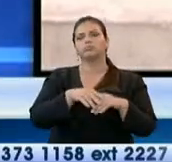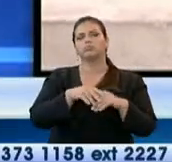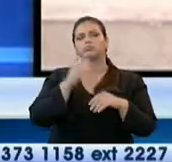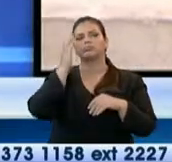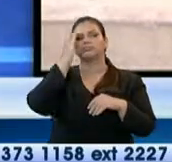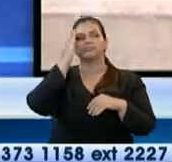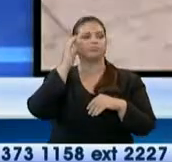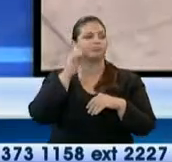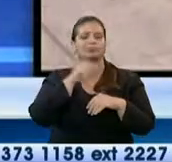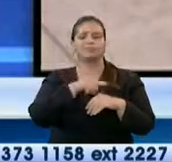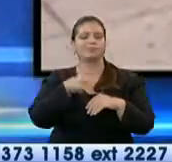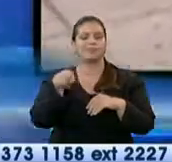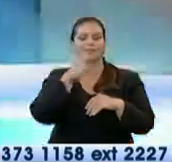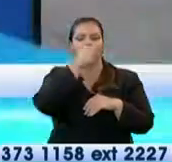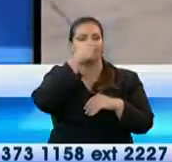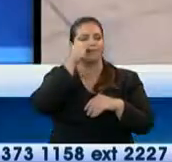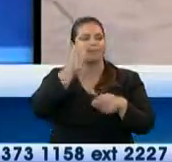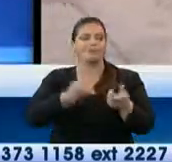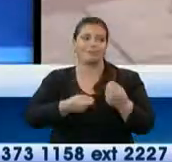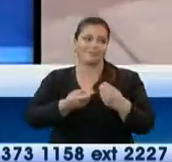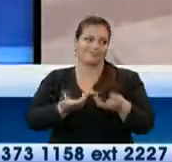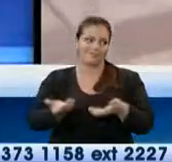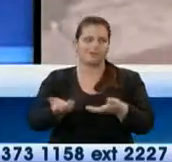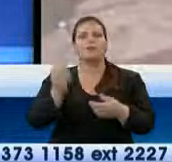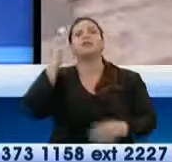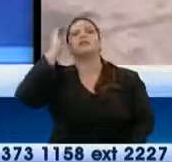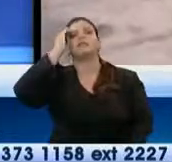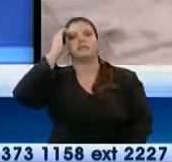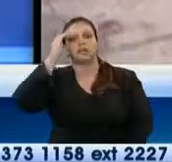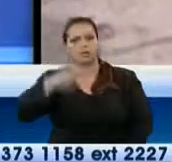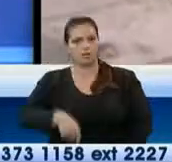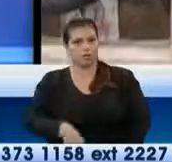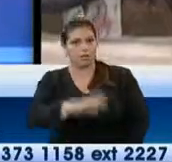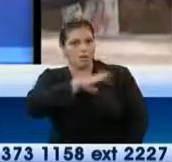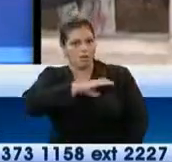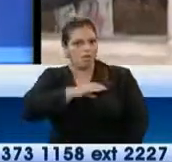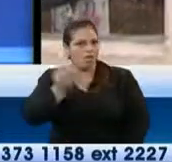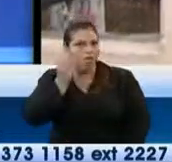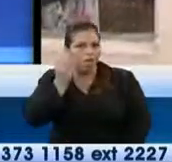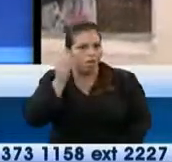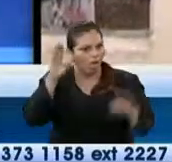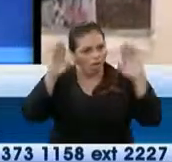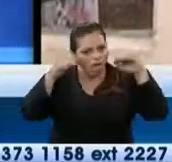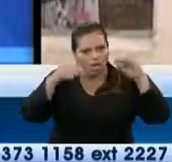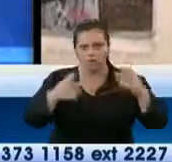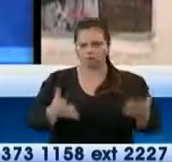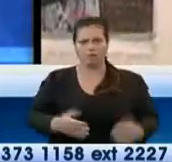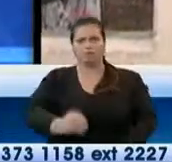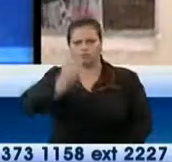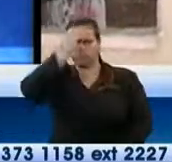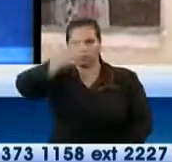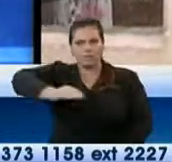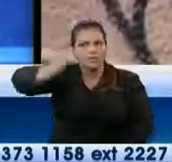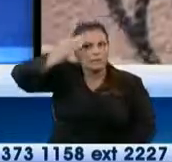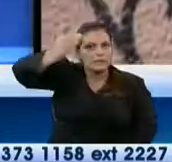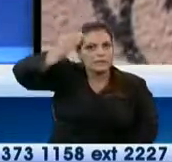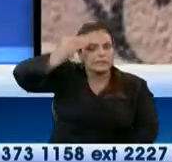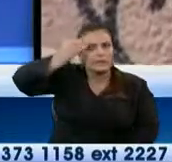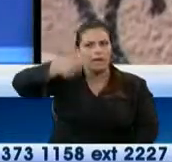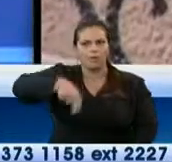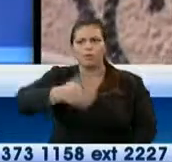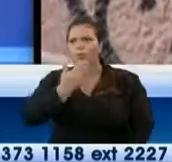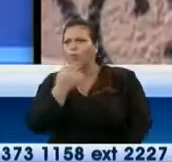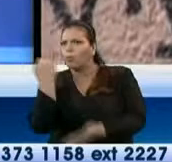otro expendedor, que nosotros ya hemos identificado los la simbología, y es más, nos están ayudando